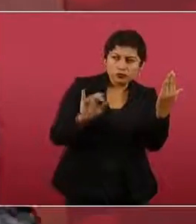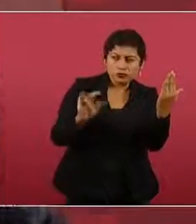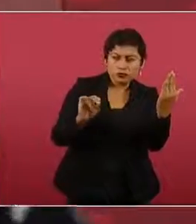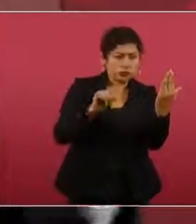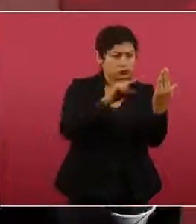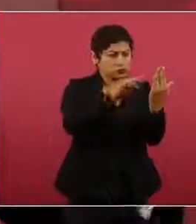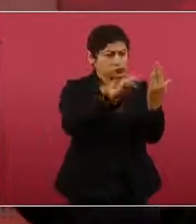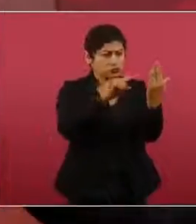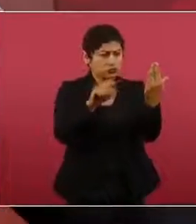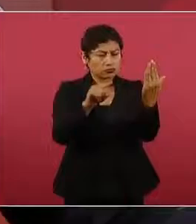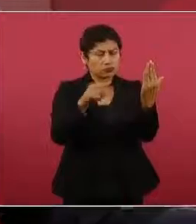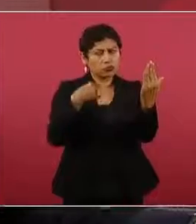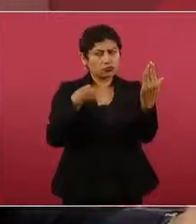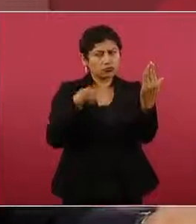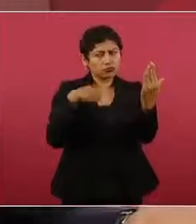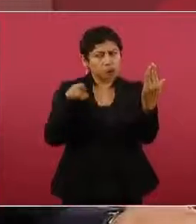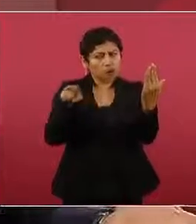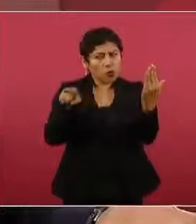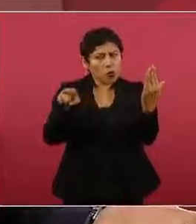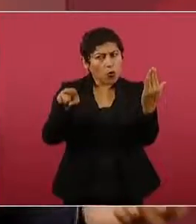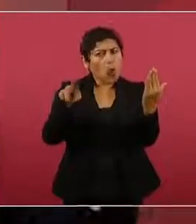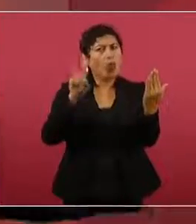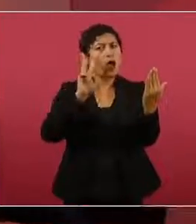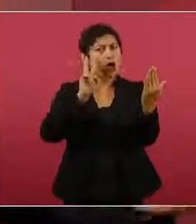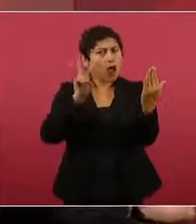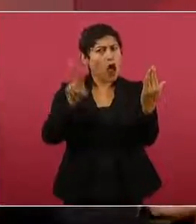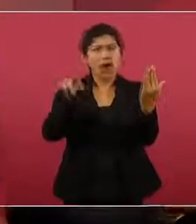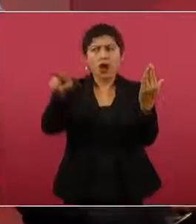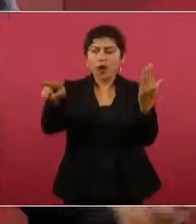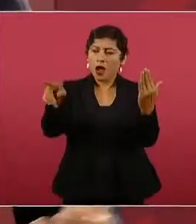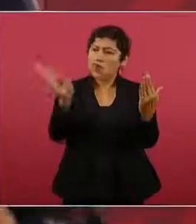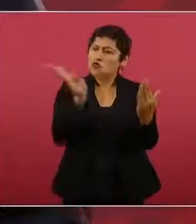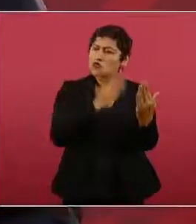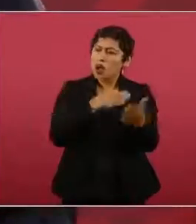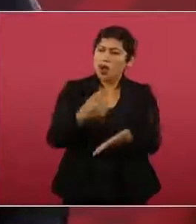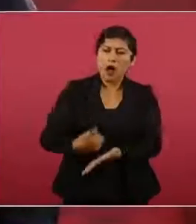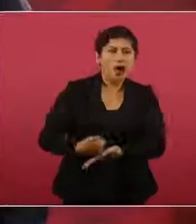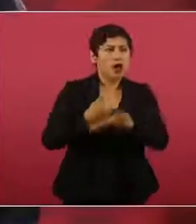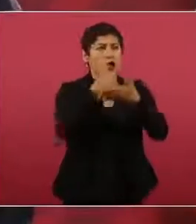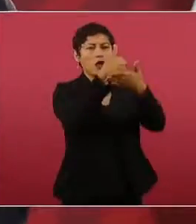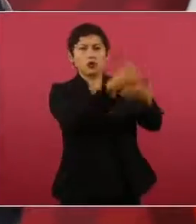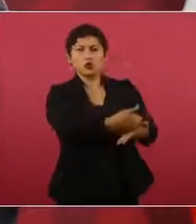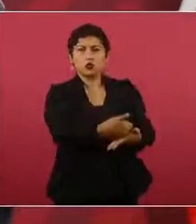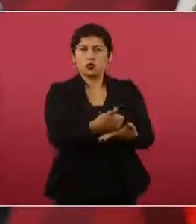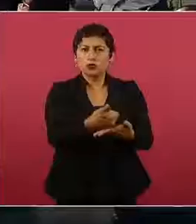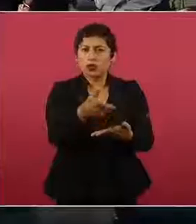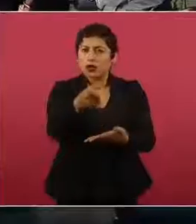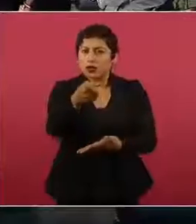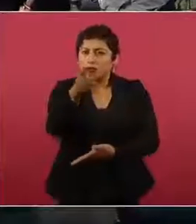a quién has visto que ayuda al pueblo.